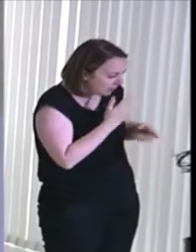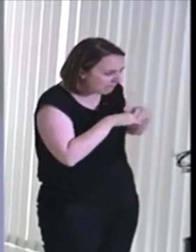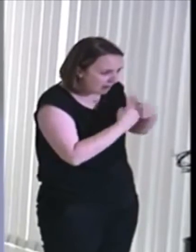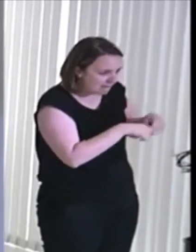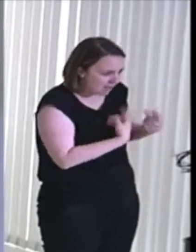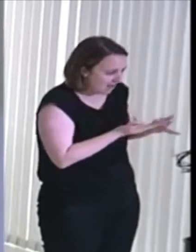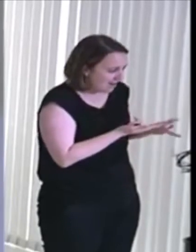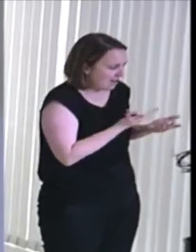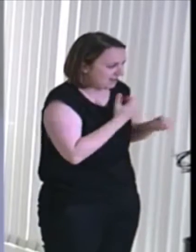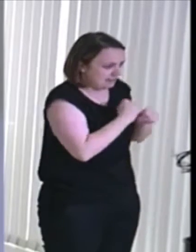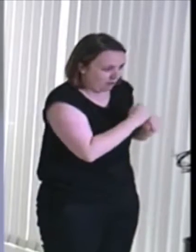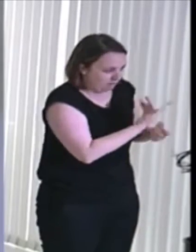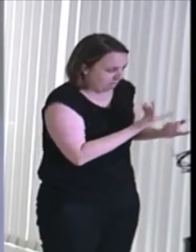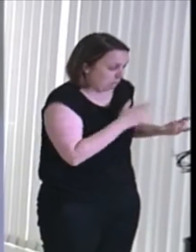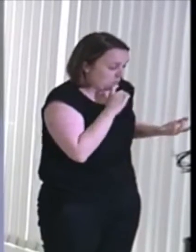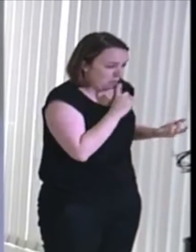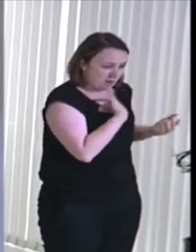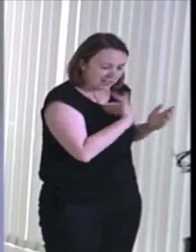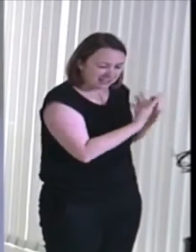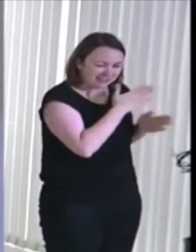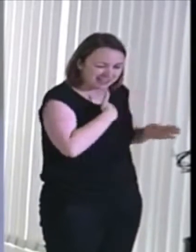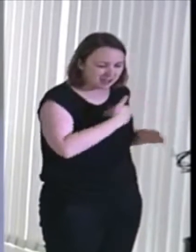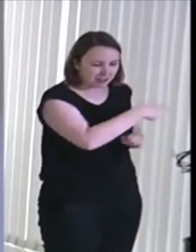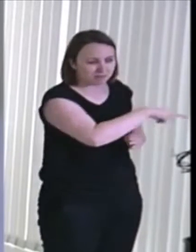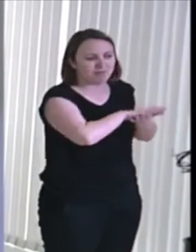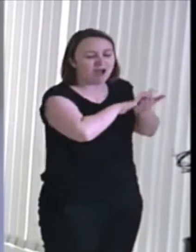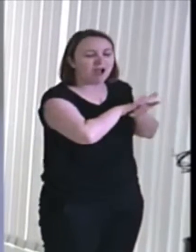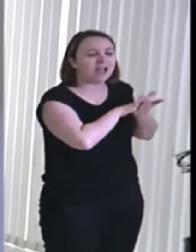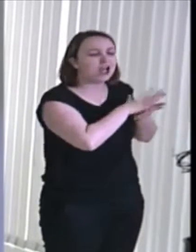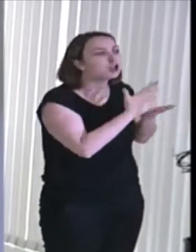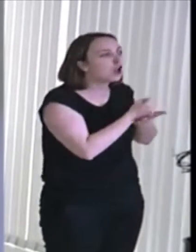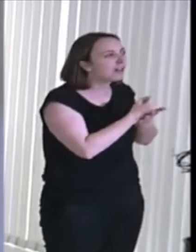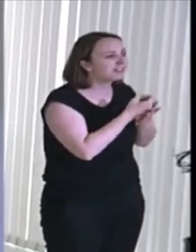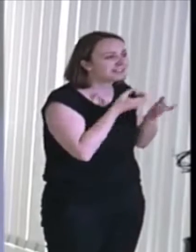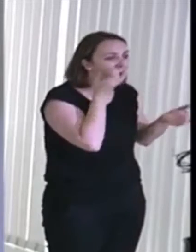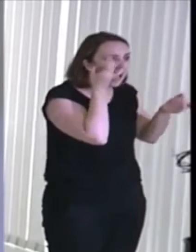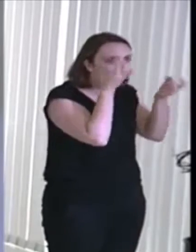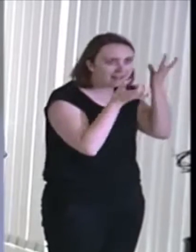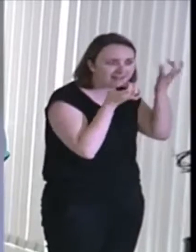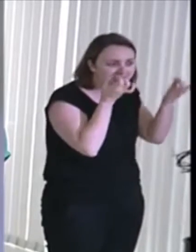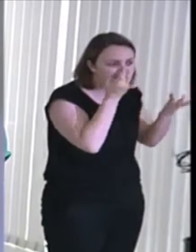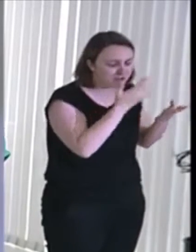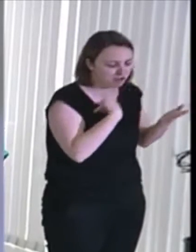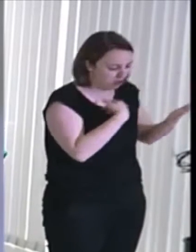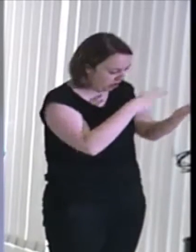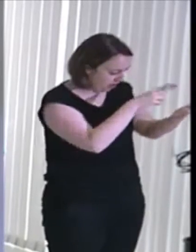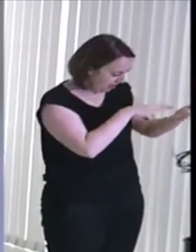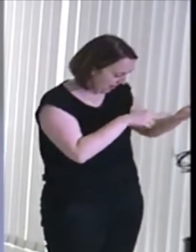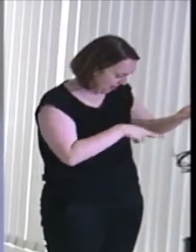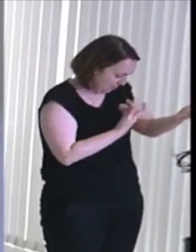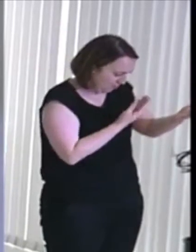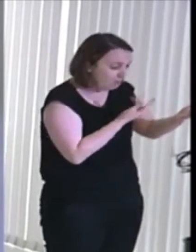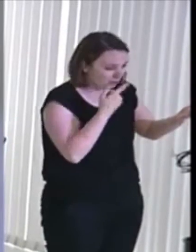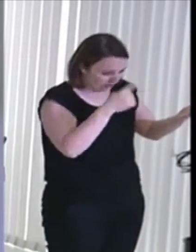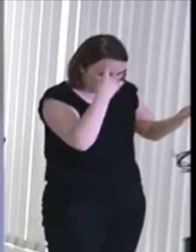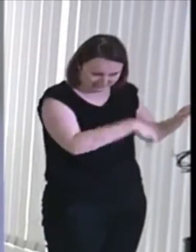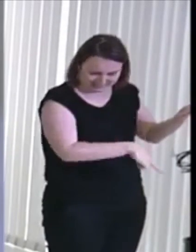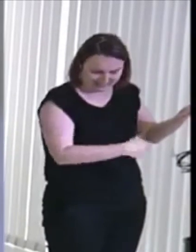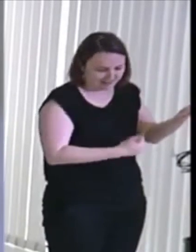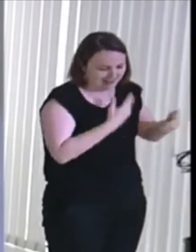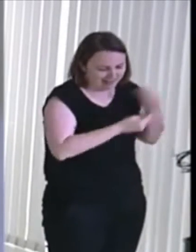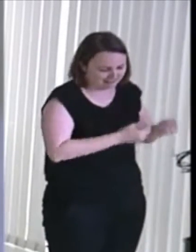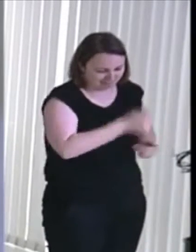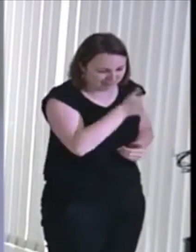porque precisamente para que me hablaras de todas esas actividades que haces, que yo he leído aquí unas cuantas, pero seguro que haces muchas